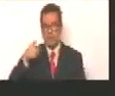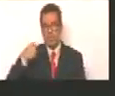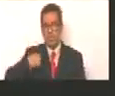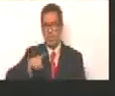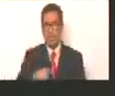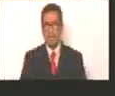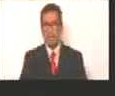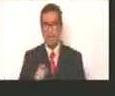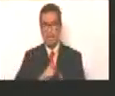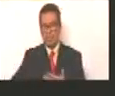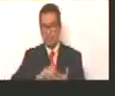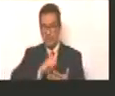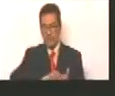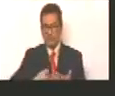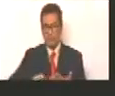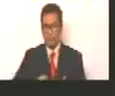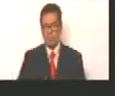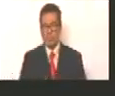Magna adecuada.